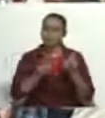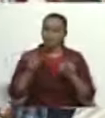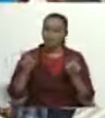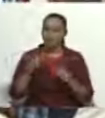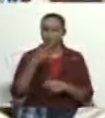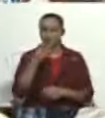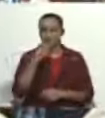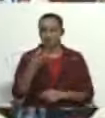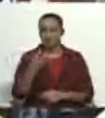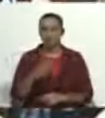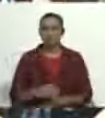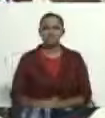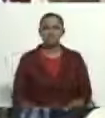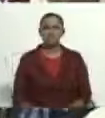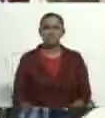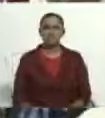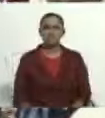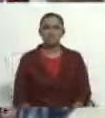Ellos